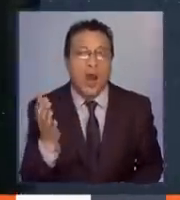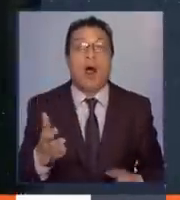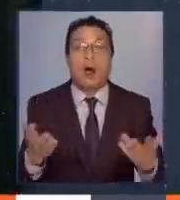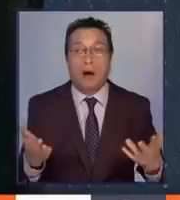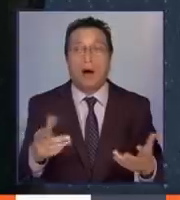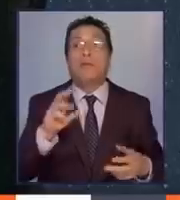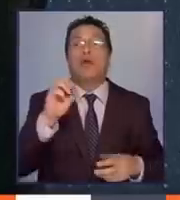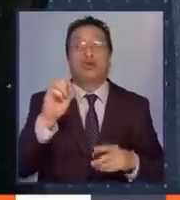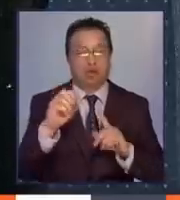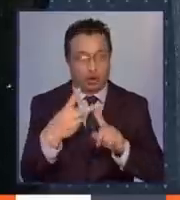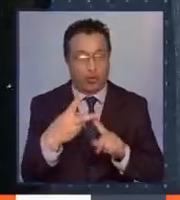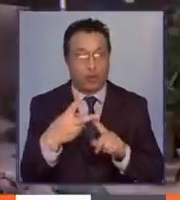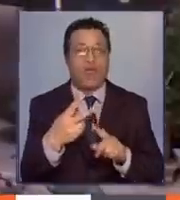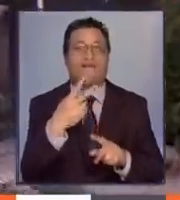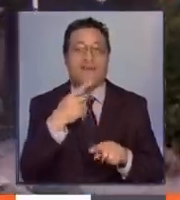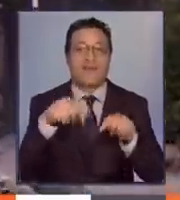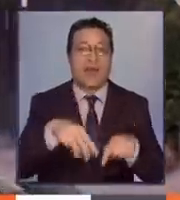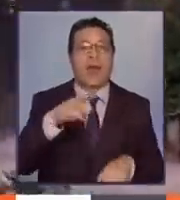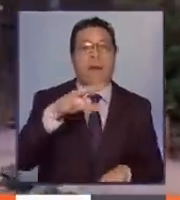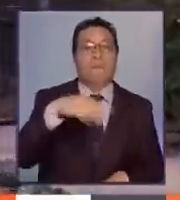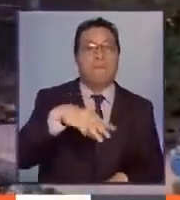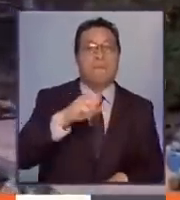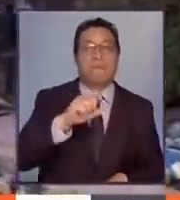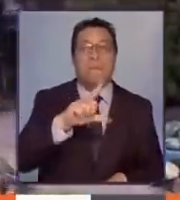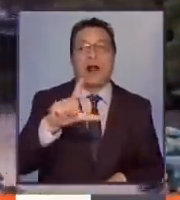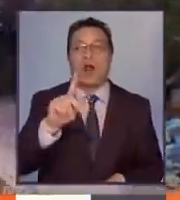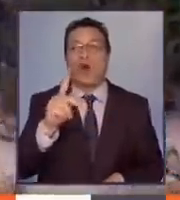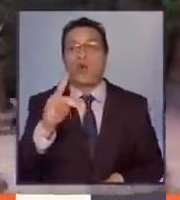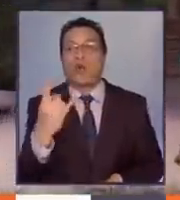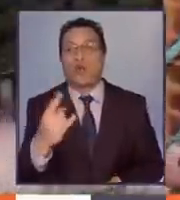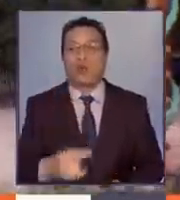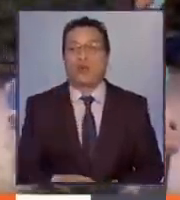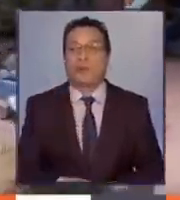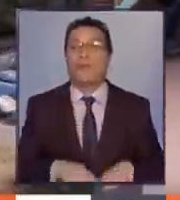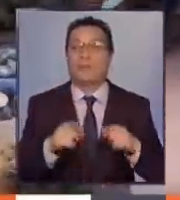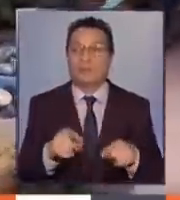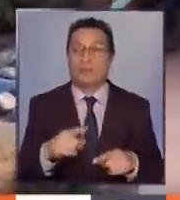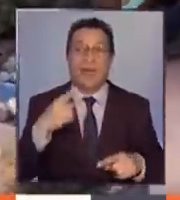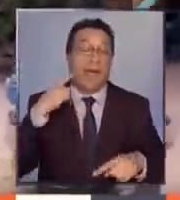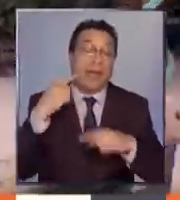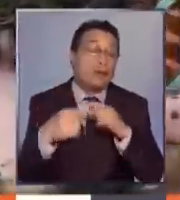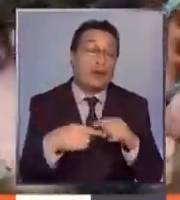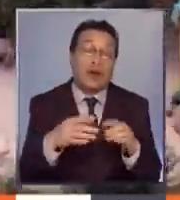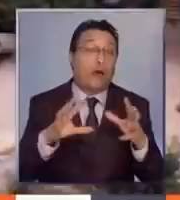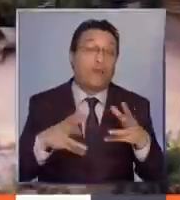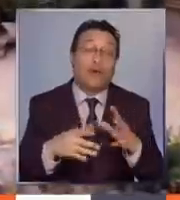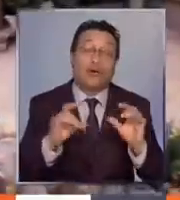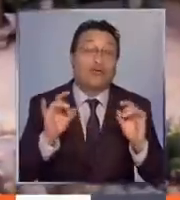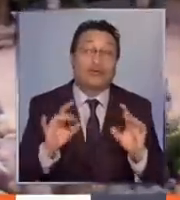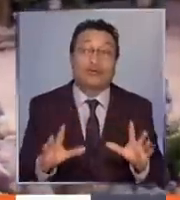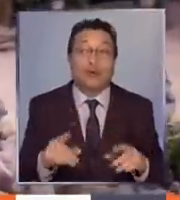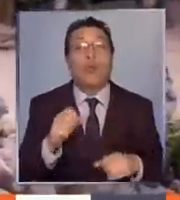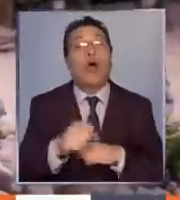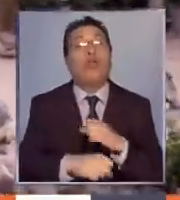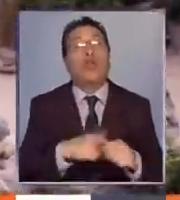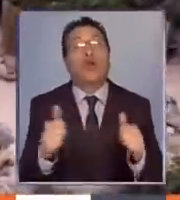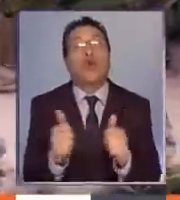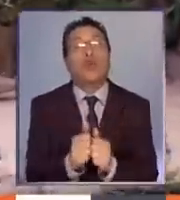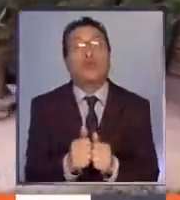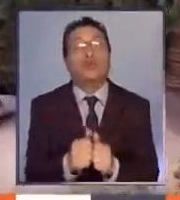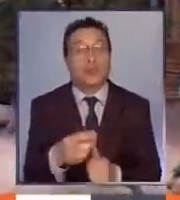segunda habitante de Malco. Son las historias que suceden en el mundo. ¿Y ya cuántos años llega con ella?